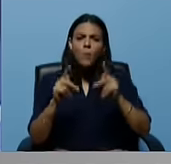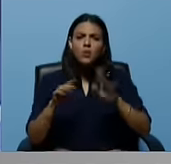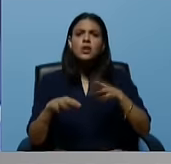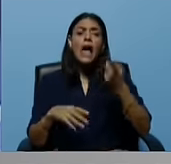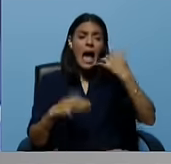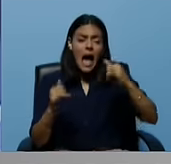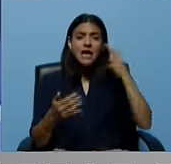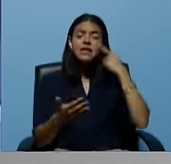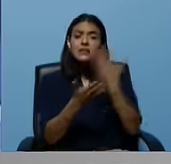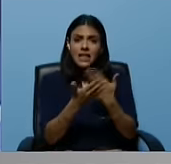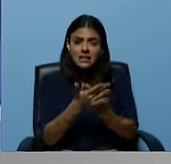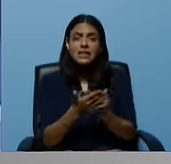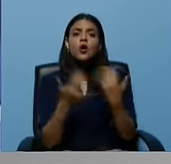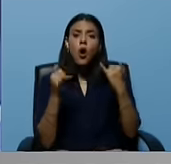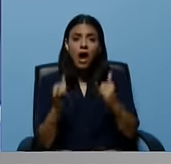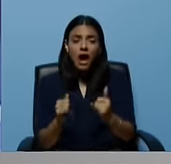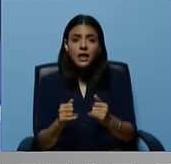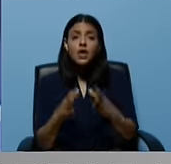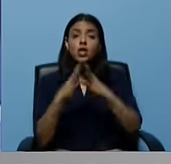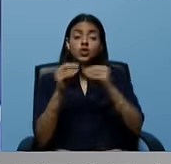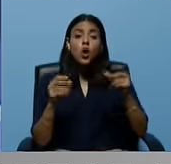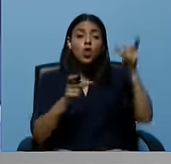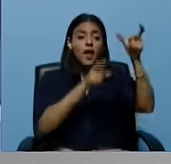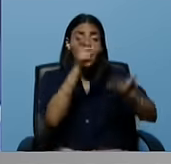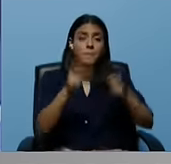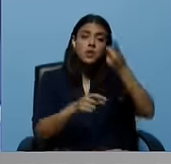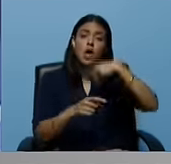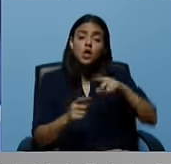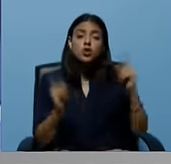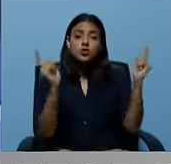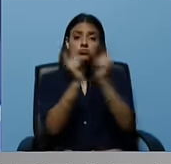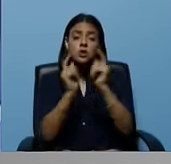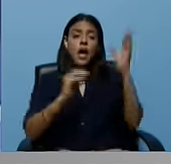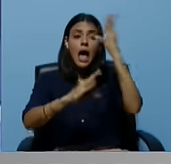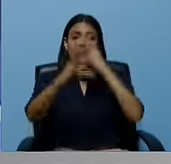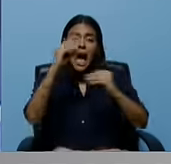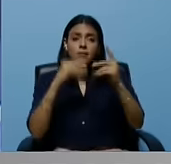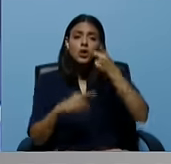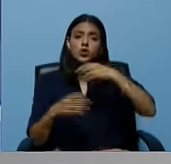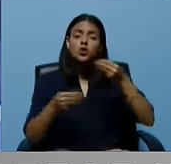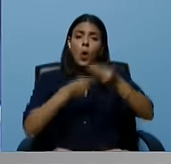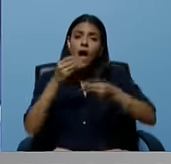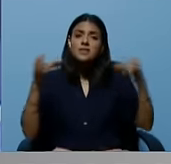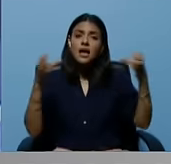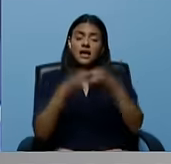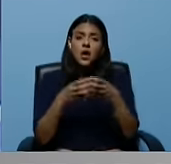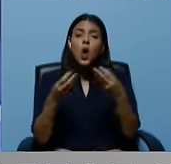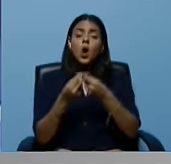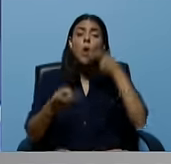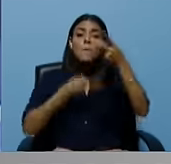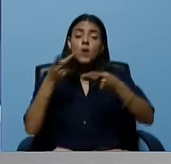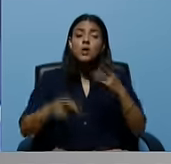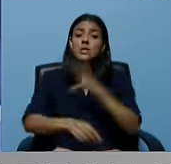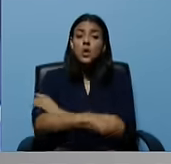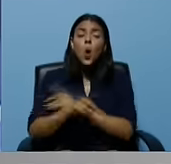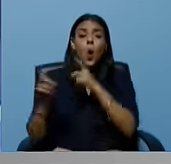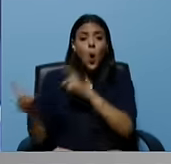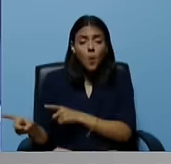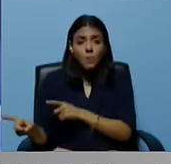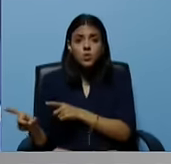certificar todas las personas con las que hemos hablado, en que nos hemos reunido con políticos de la oposición